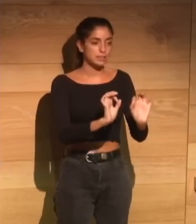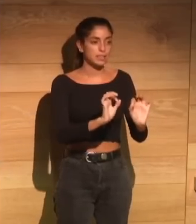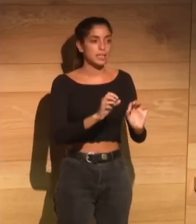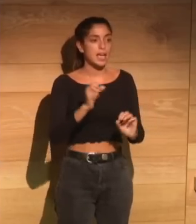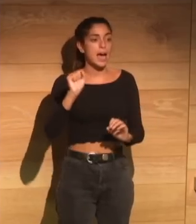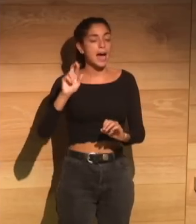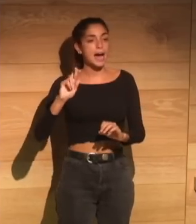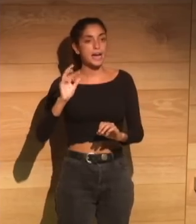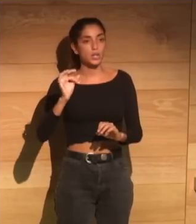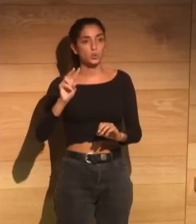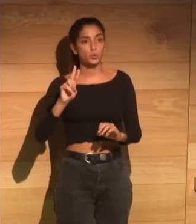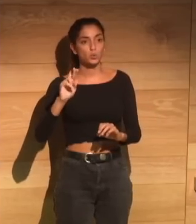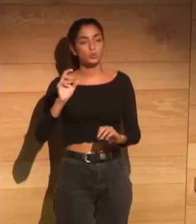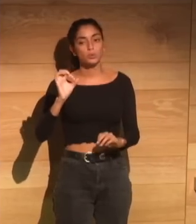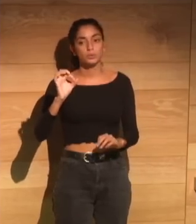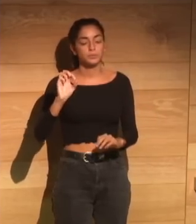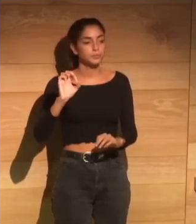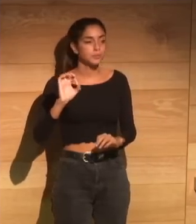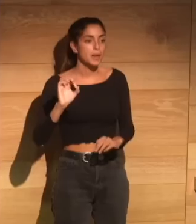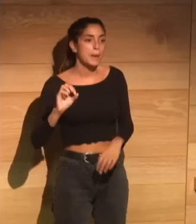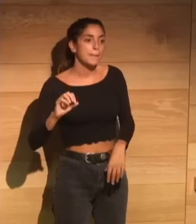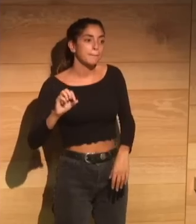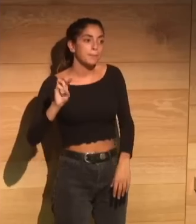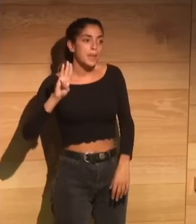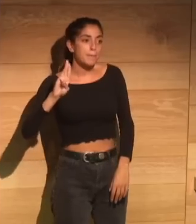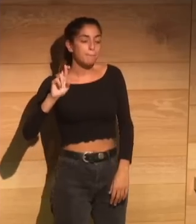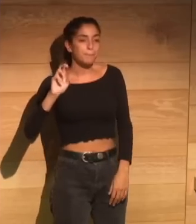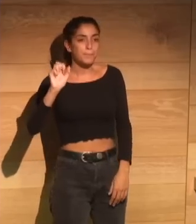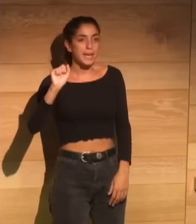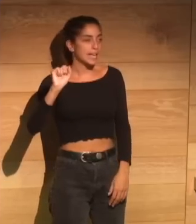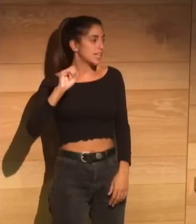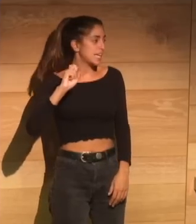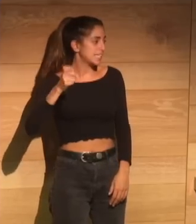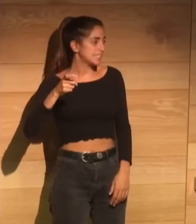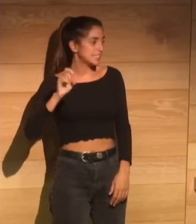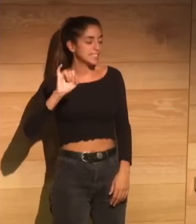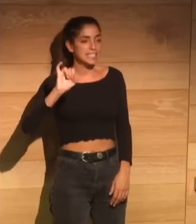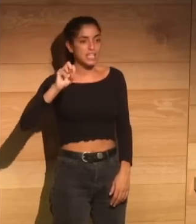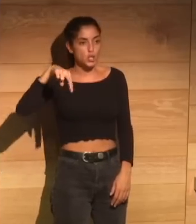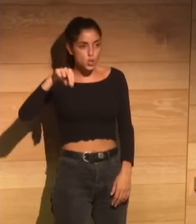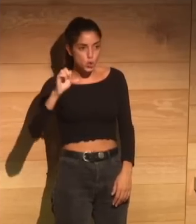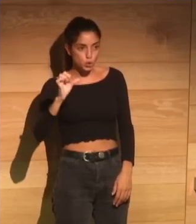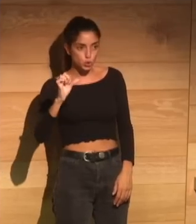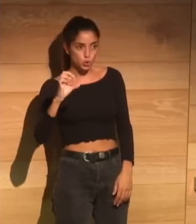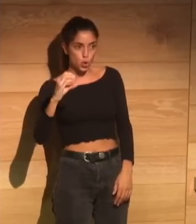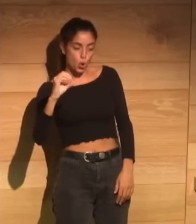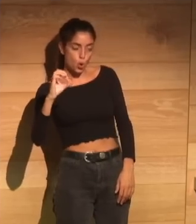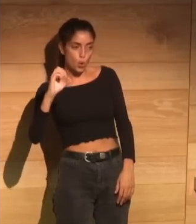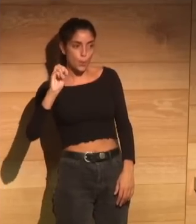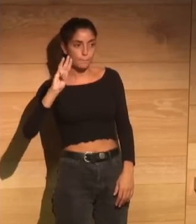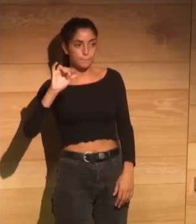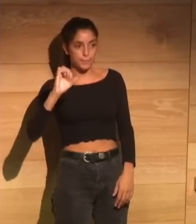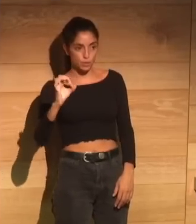muchísimo, que es el praxinoscopio, que es sobre alguien mucho más importante, si hemos hablado de Plato, que es Reynaud. Reynaud también es uno de los